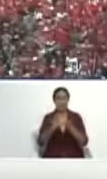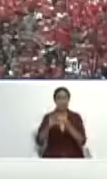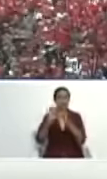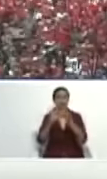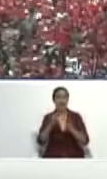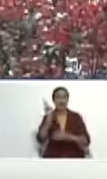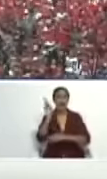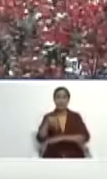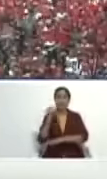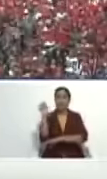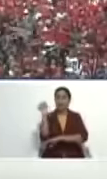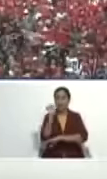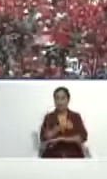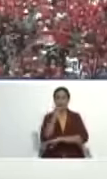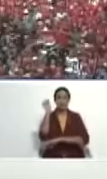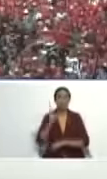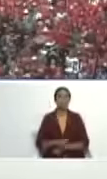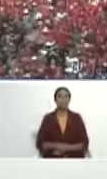vencida.